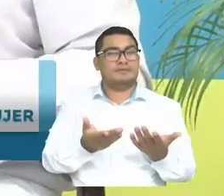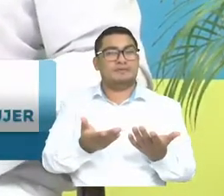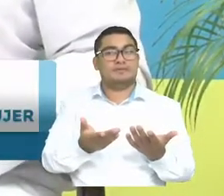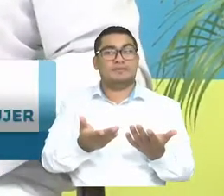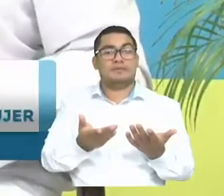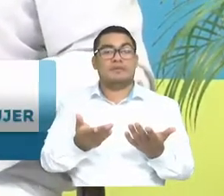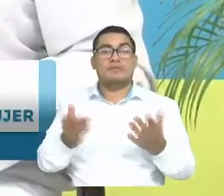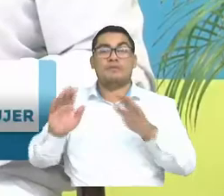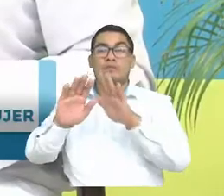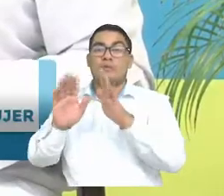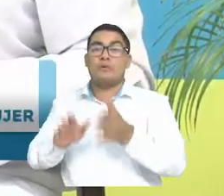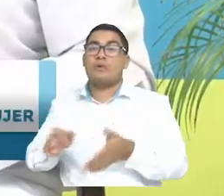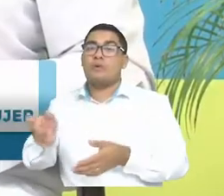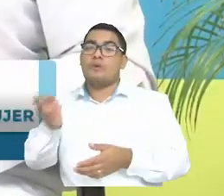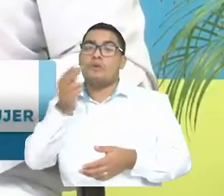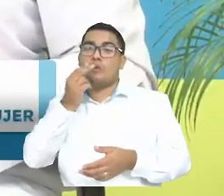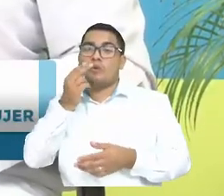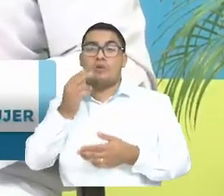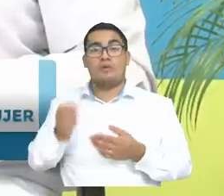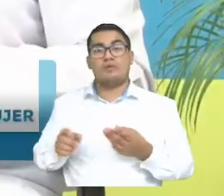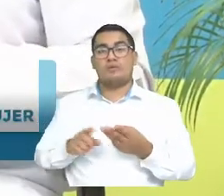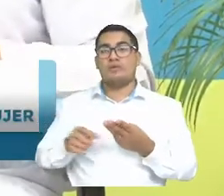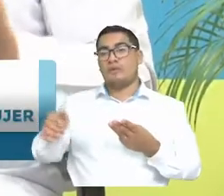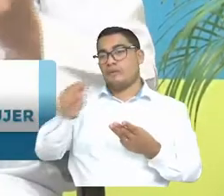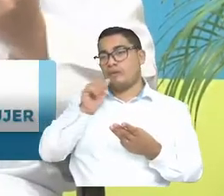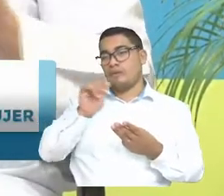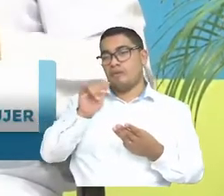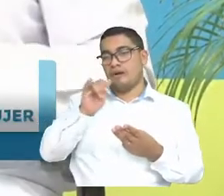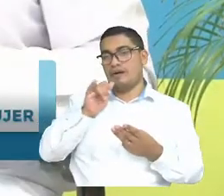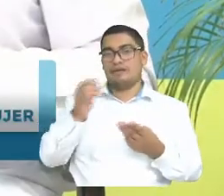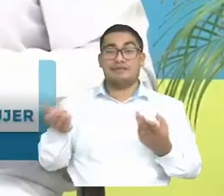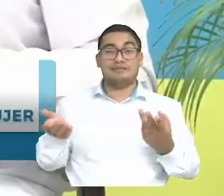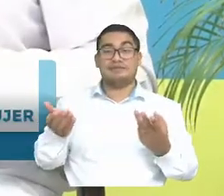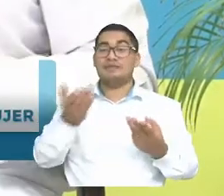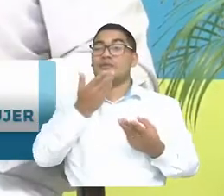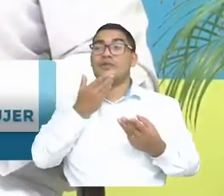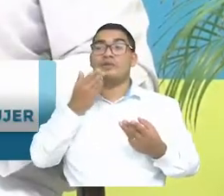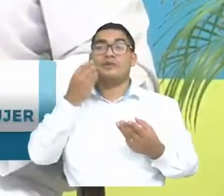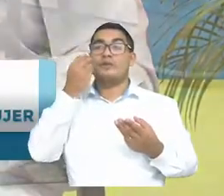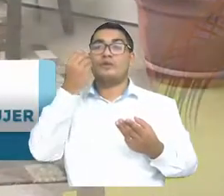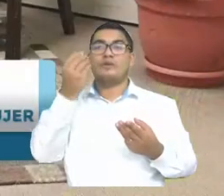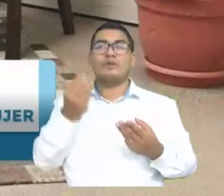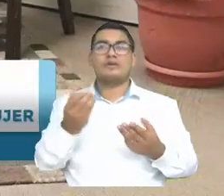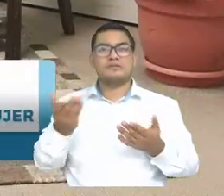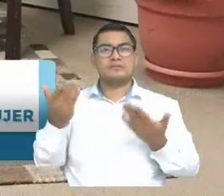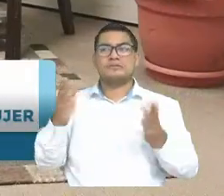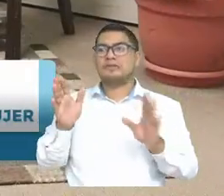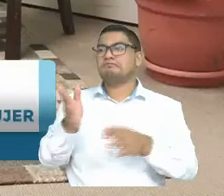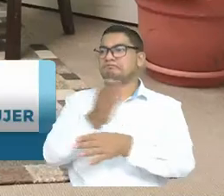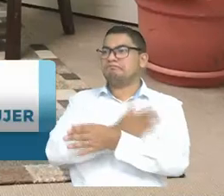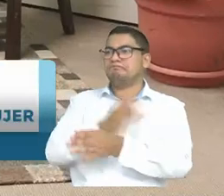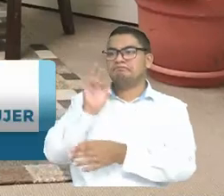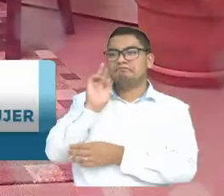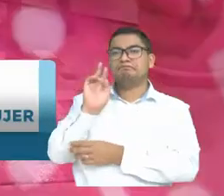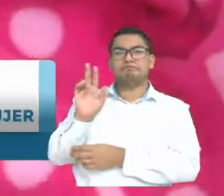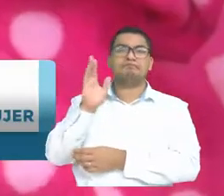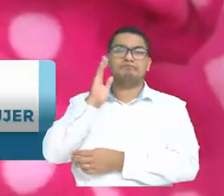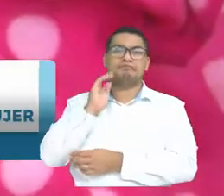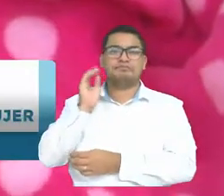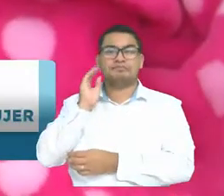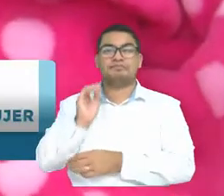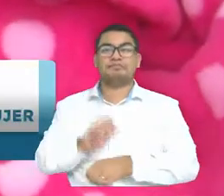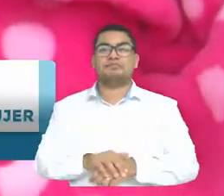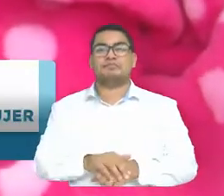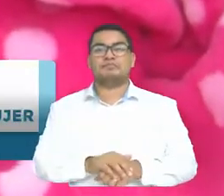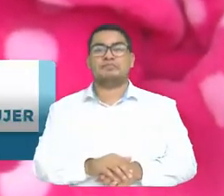son fumadoras, alcohólicas. Entonces, esto se ha dado mucho en adolescentes que por experiencia, o sea, lo he vivido, lo he visto,